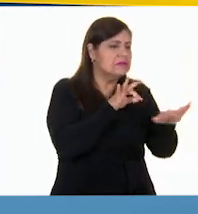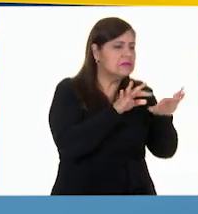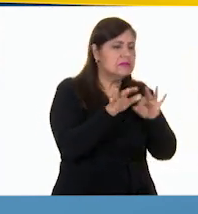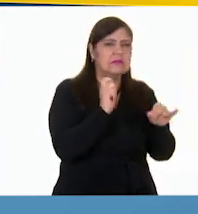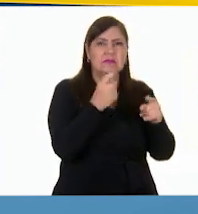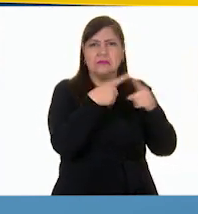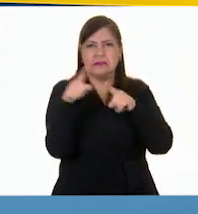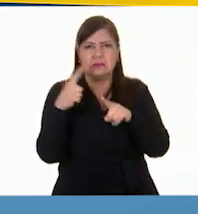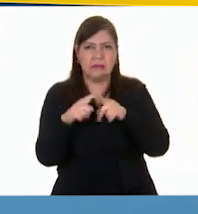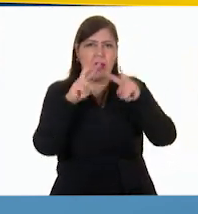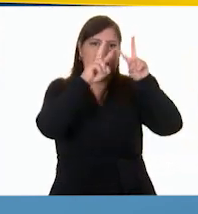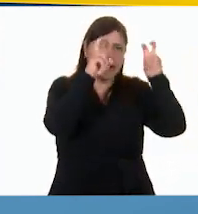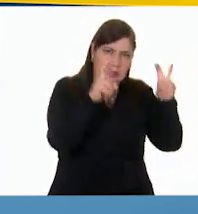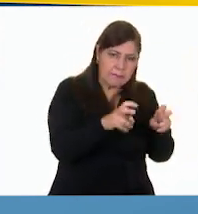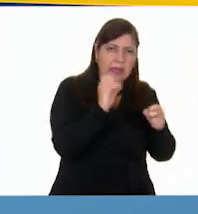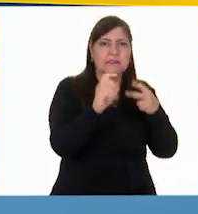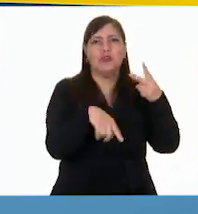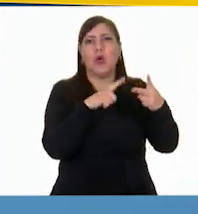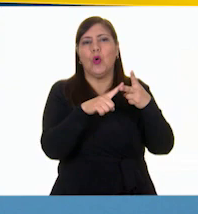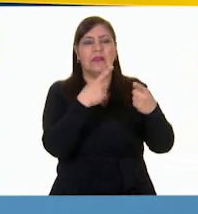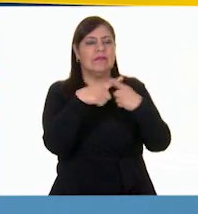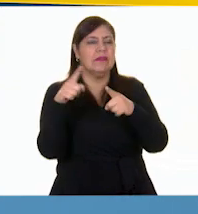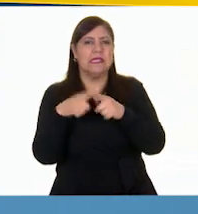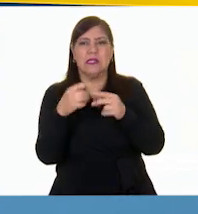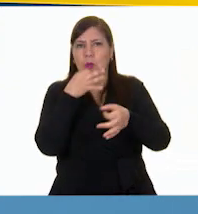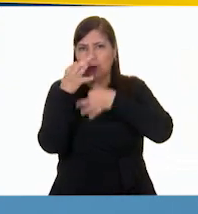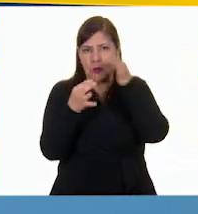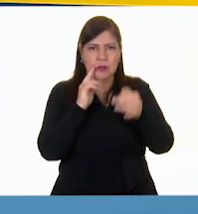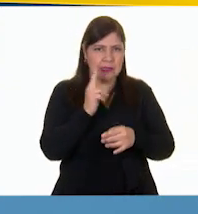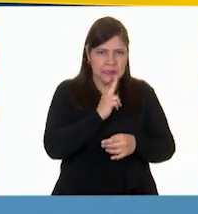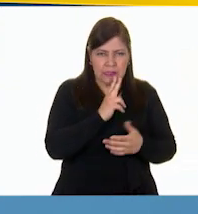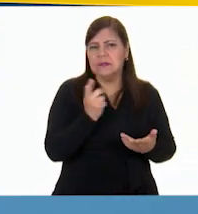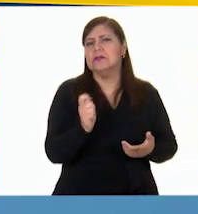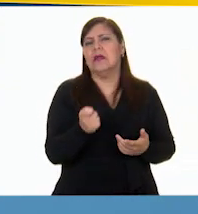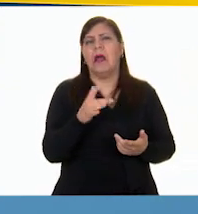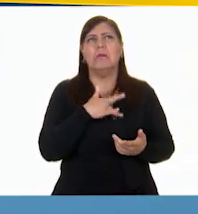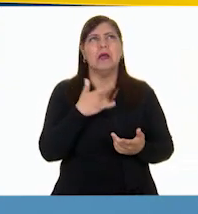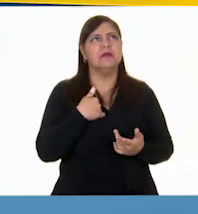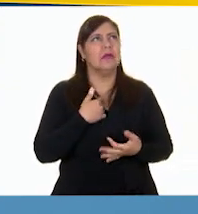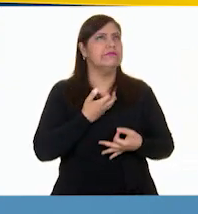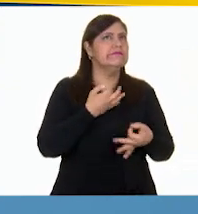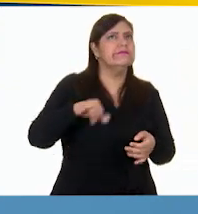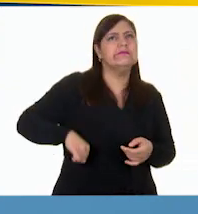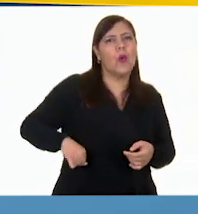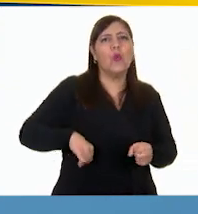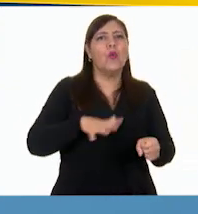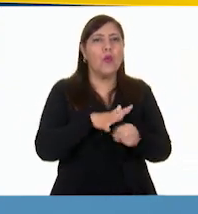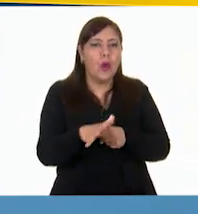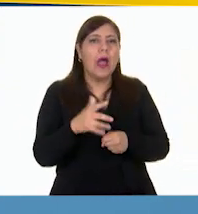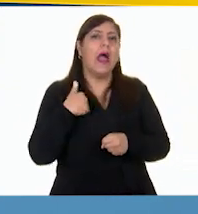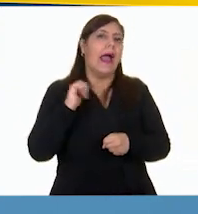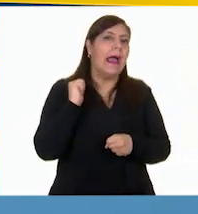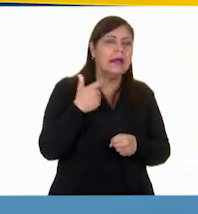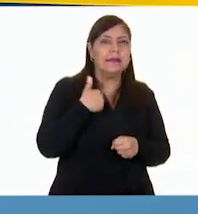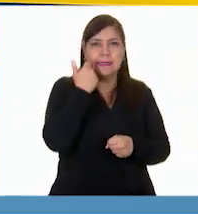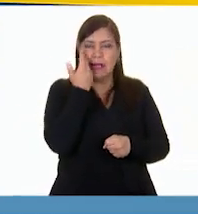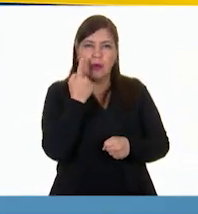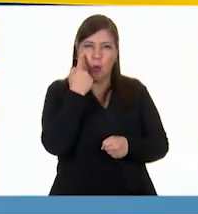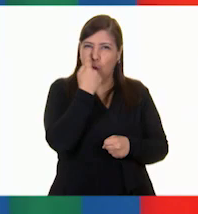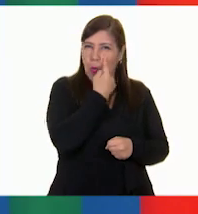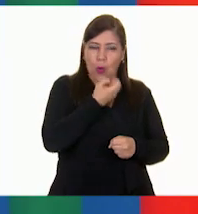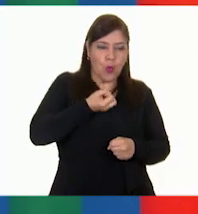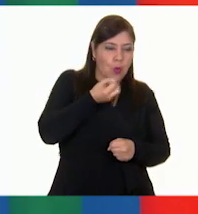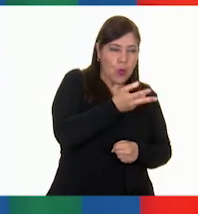varios temas, entre varias noticias, aquella que resulte de su interés y de la que ustedes deseen opinar algo. Así